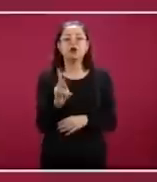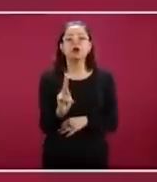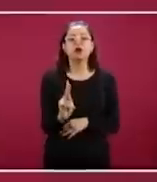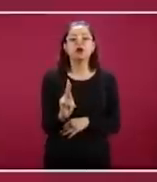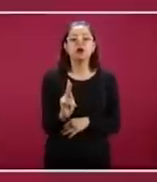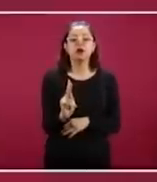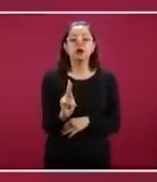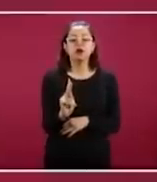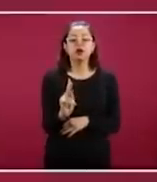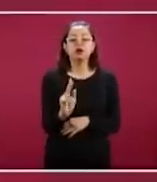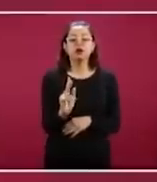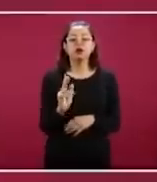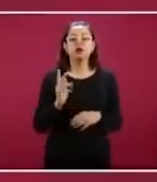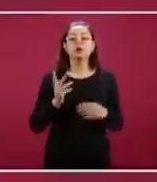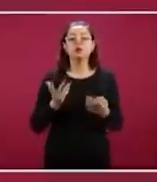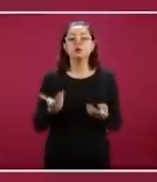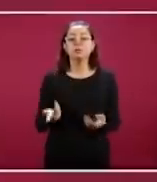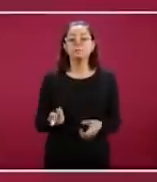cuando se trata